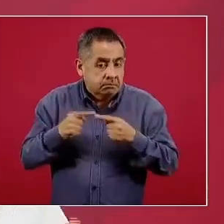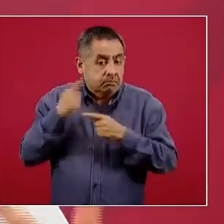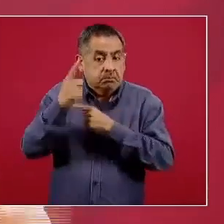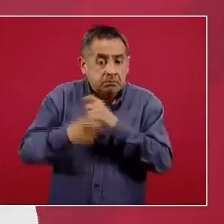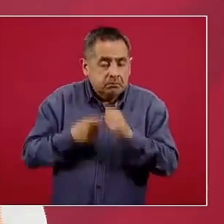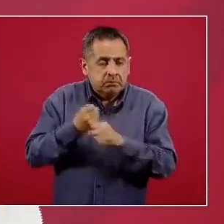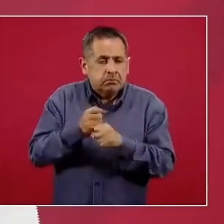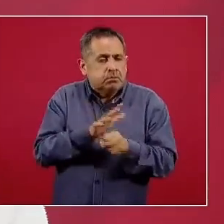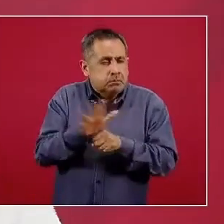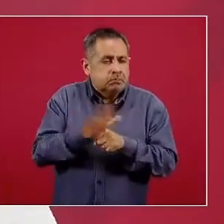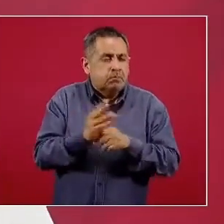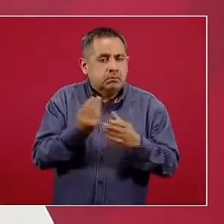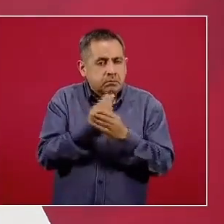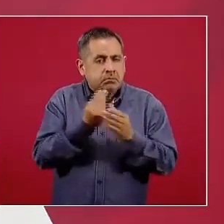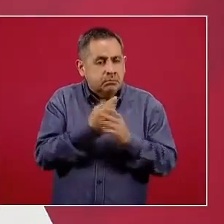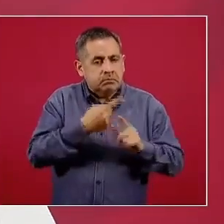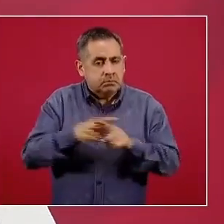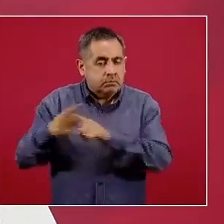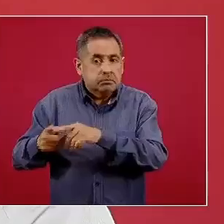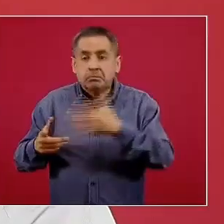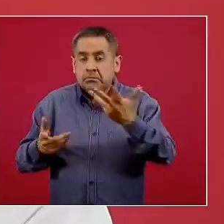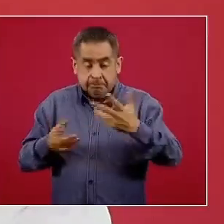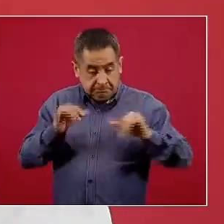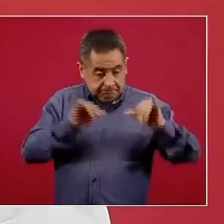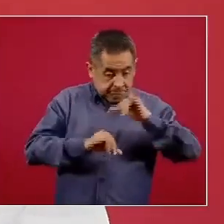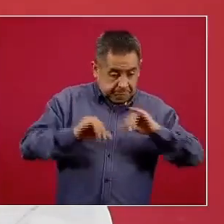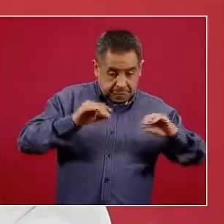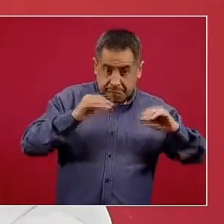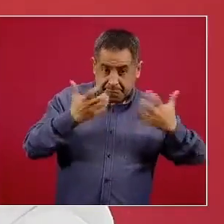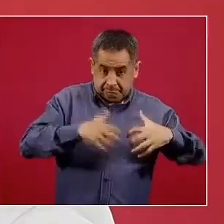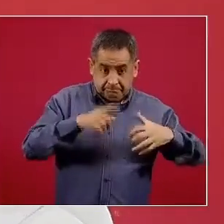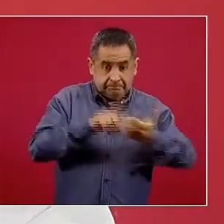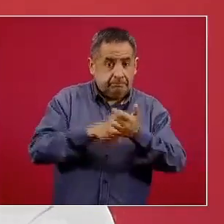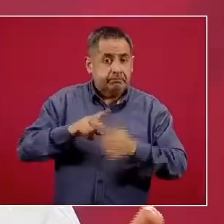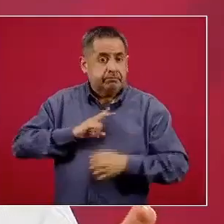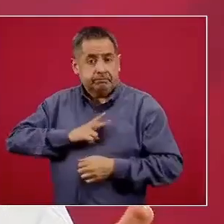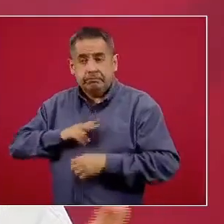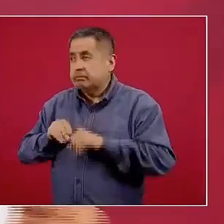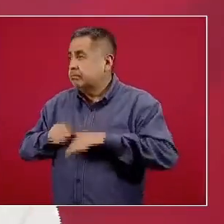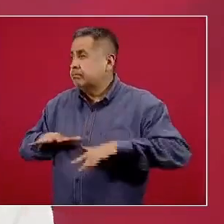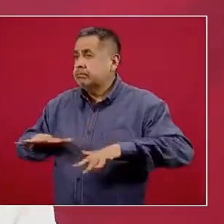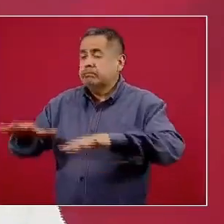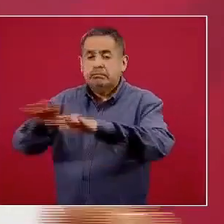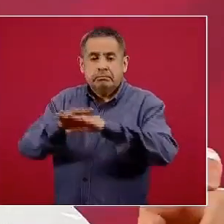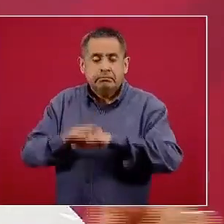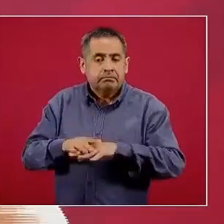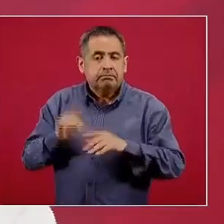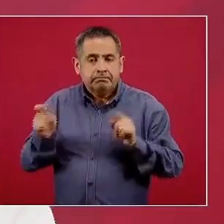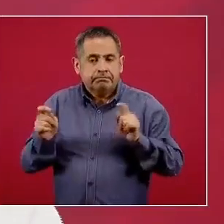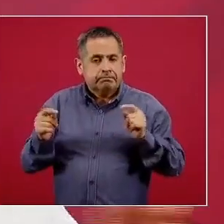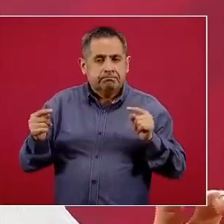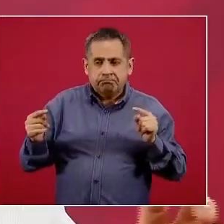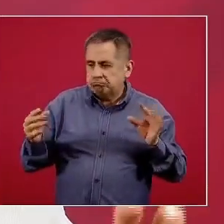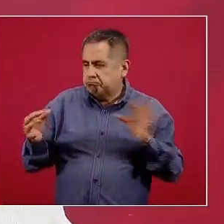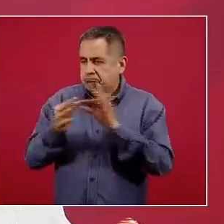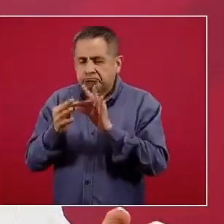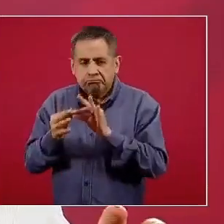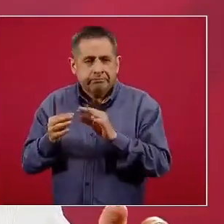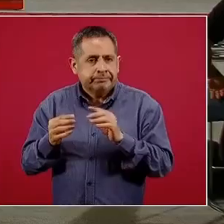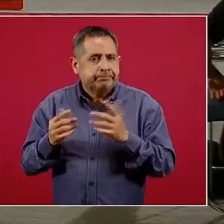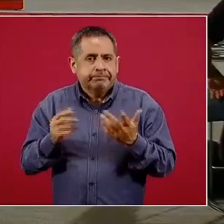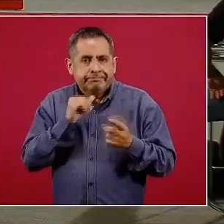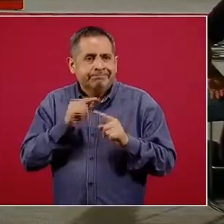Pero la correspondencia entre la formulación de la vacuna y los virus que realmente circulan suele ser bastante